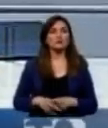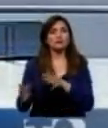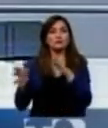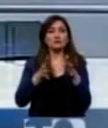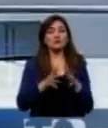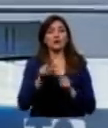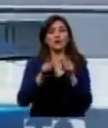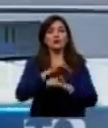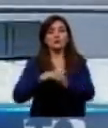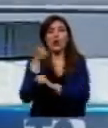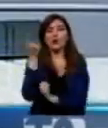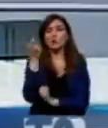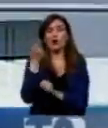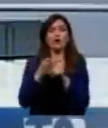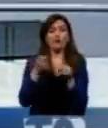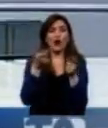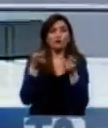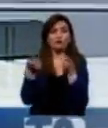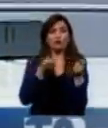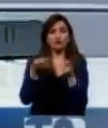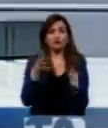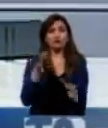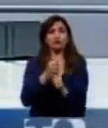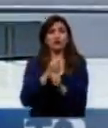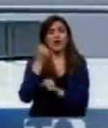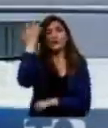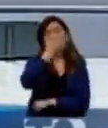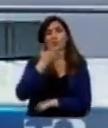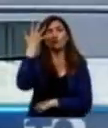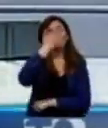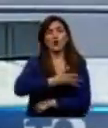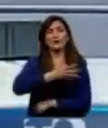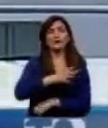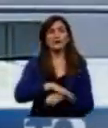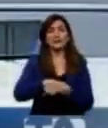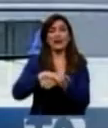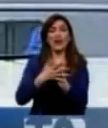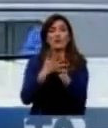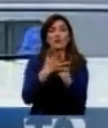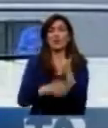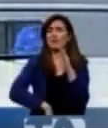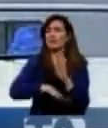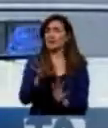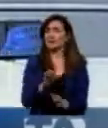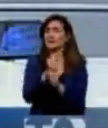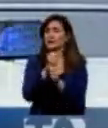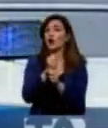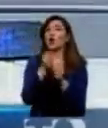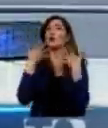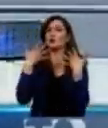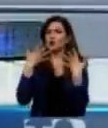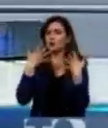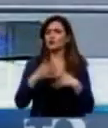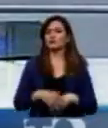Y 11 de los detenidos en los diferentes operativos efectuados en Esmeraldas guardan prisión en condiciones de máxima seguridad, pero en